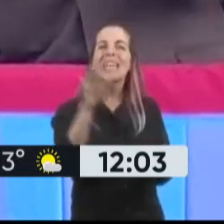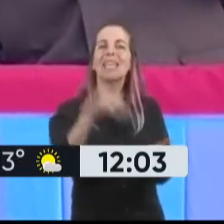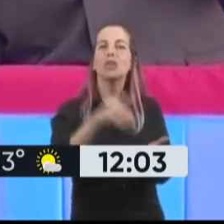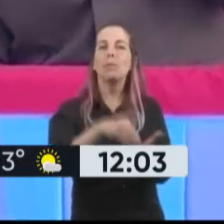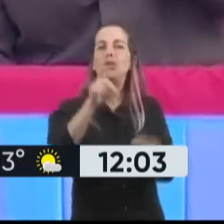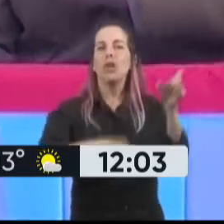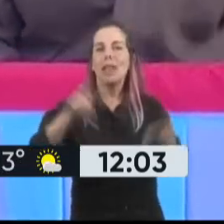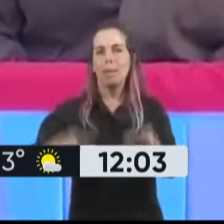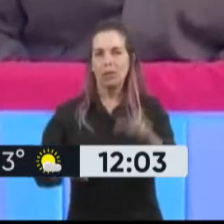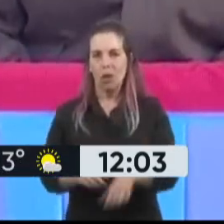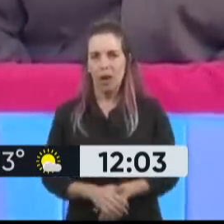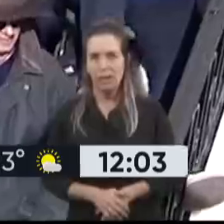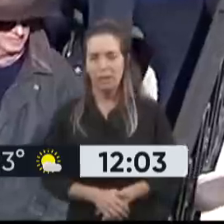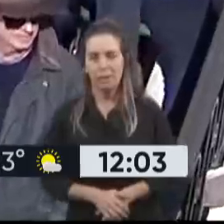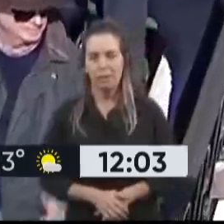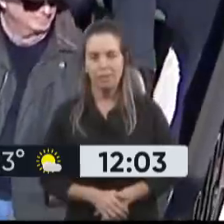humanos.